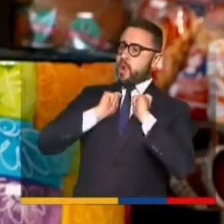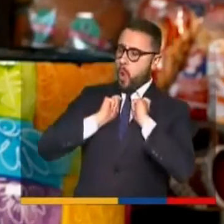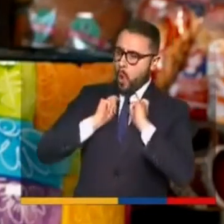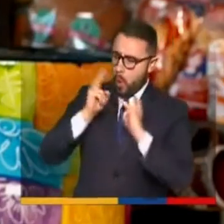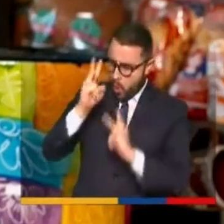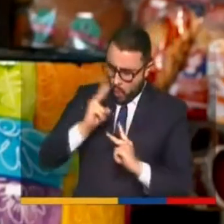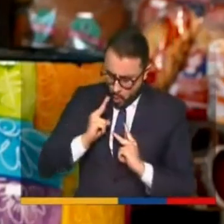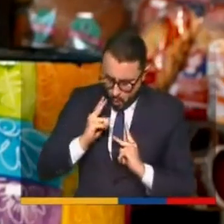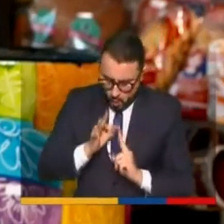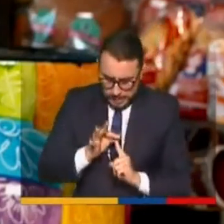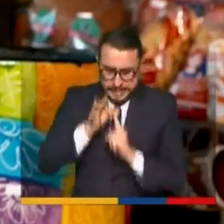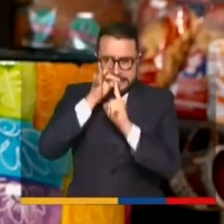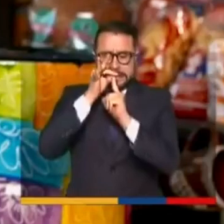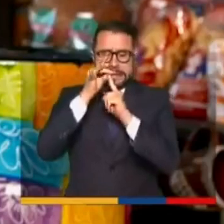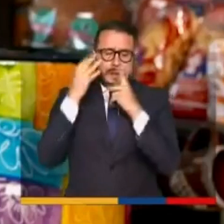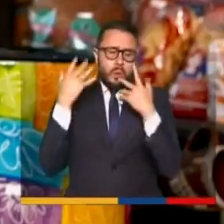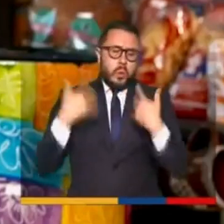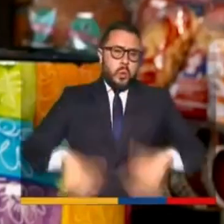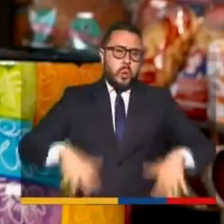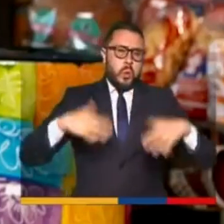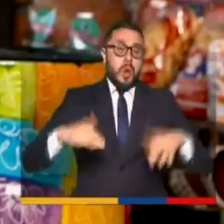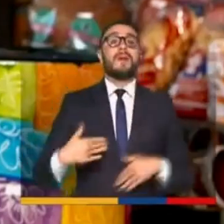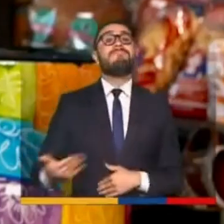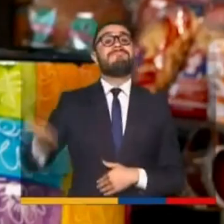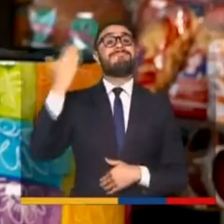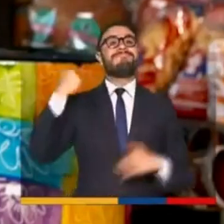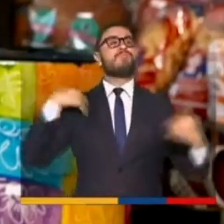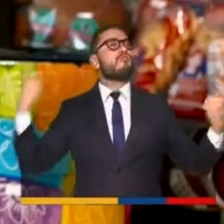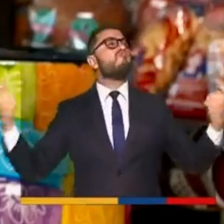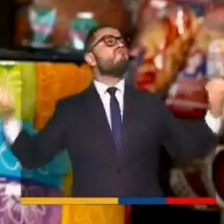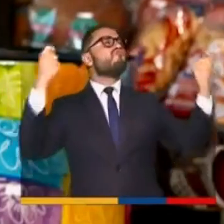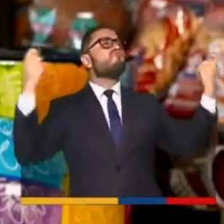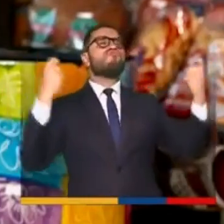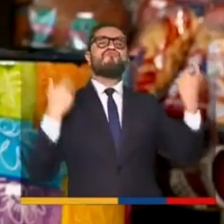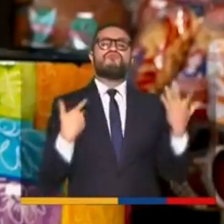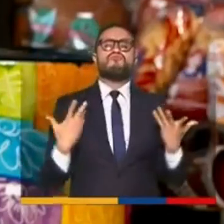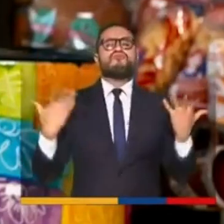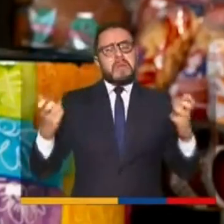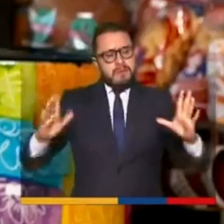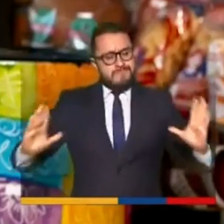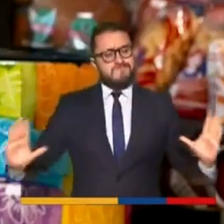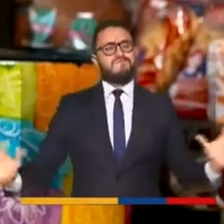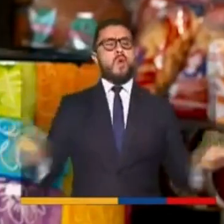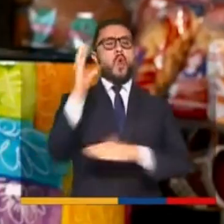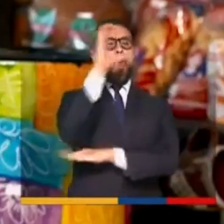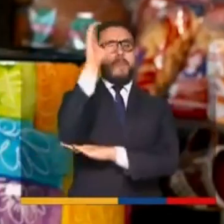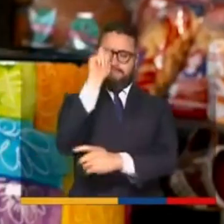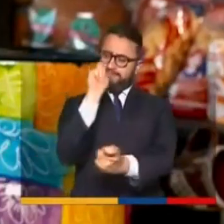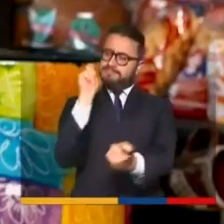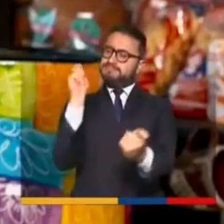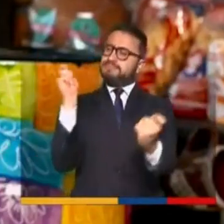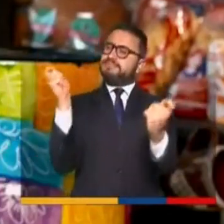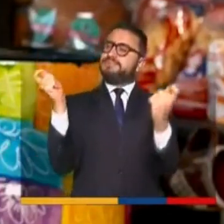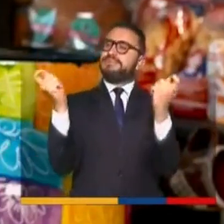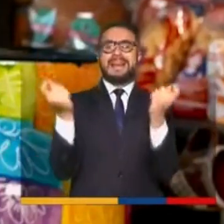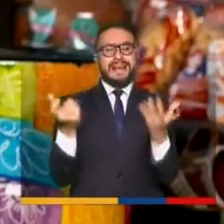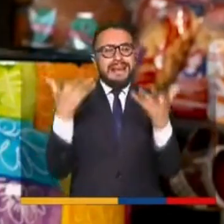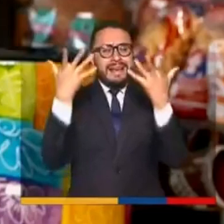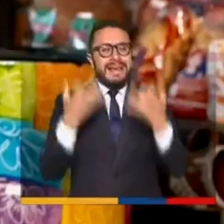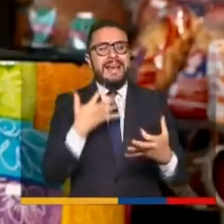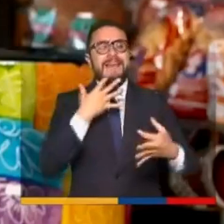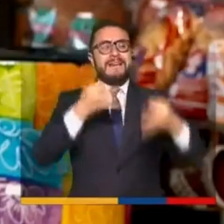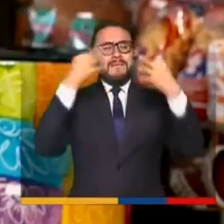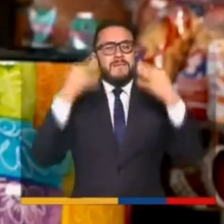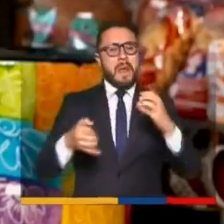mi campaña prometí impulsar un cambio para nuestro país, un cambio para hacer de Colombia una